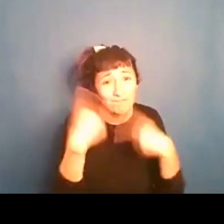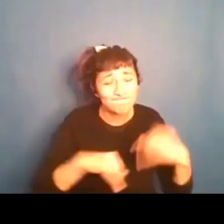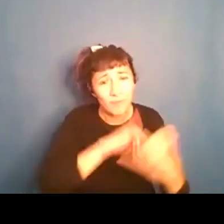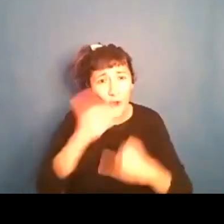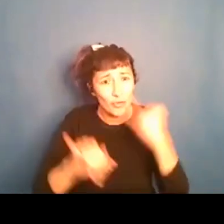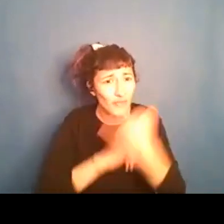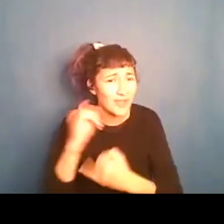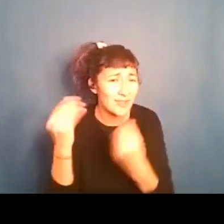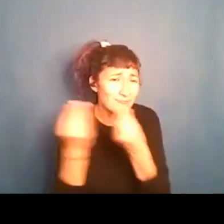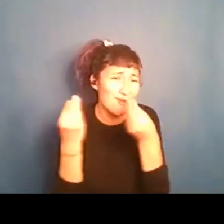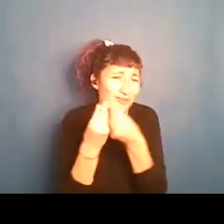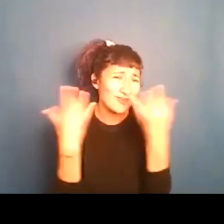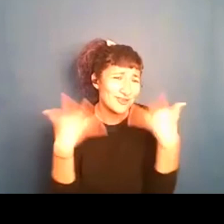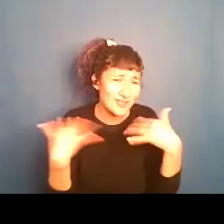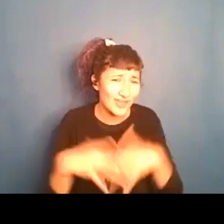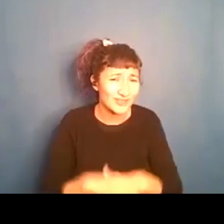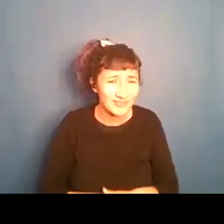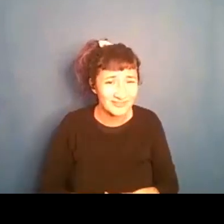nos contaste, que es un montón.